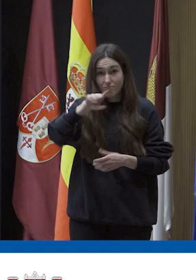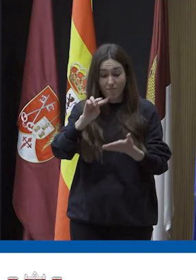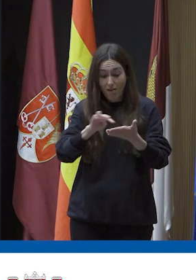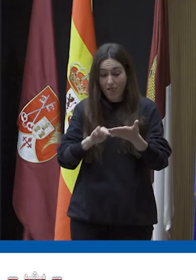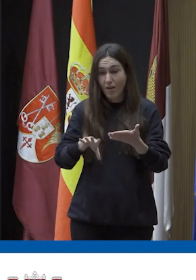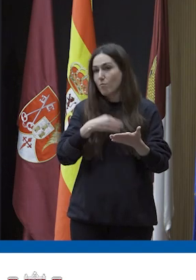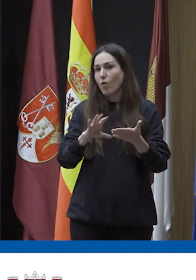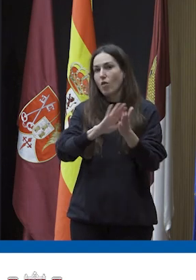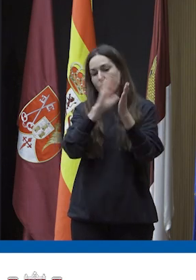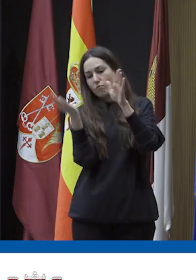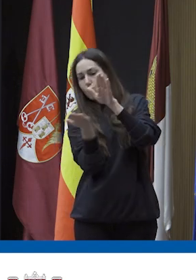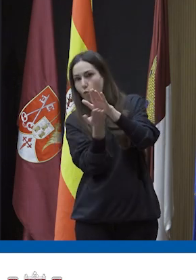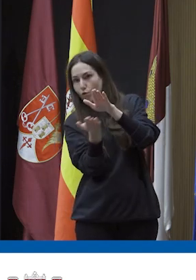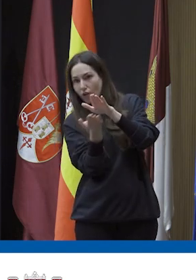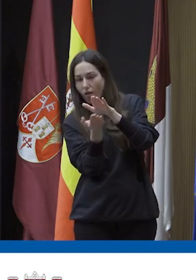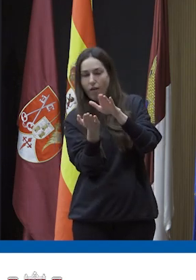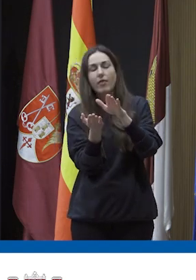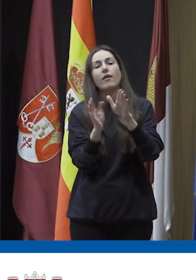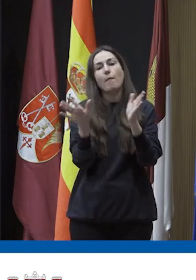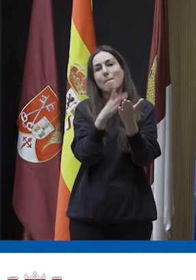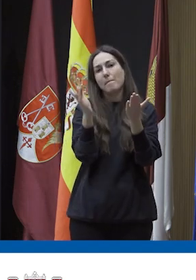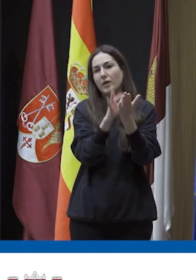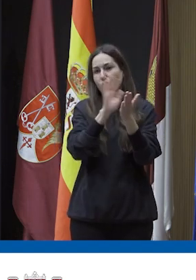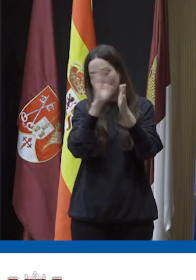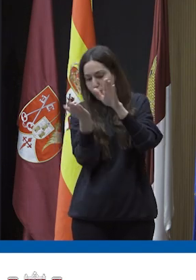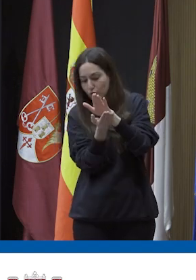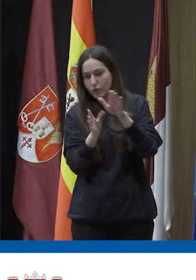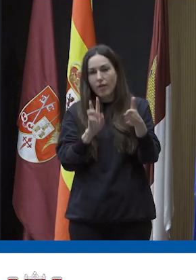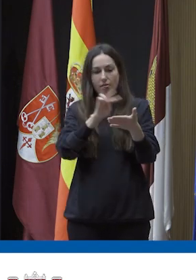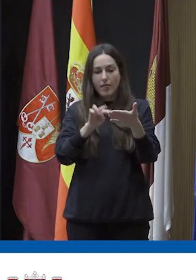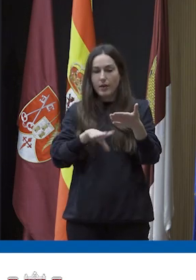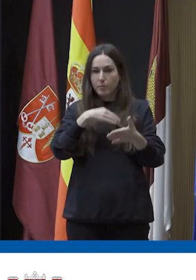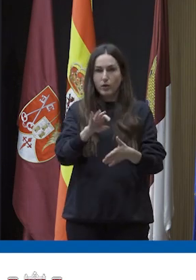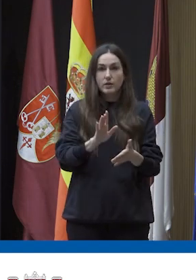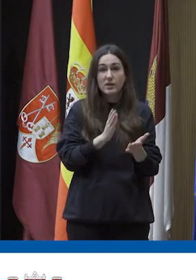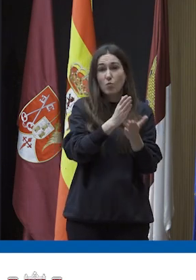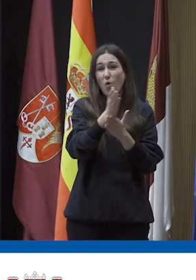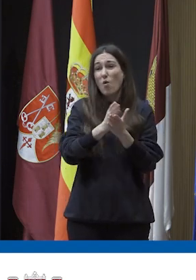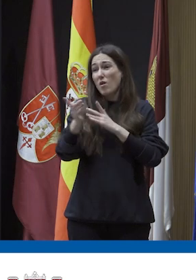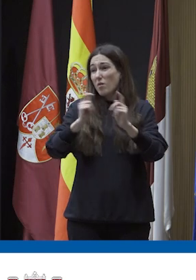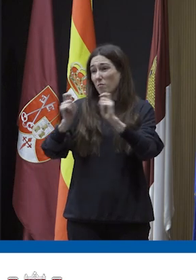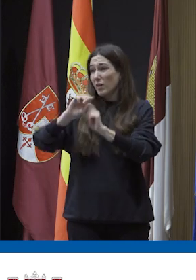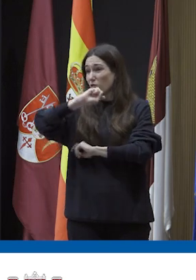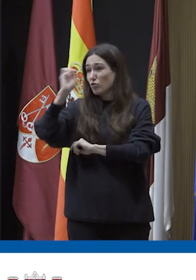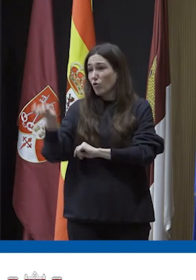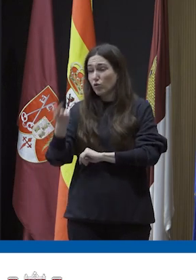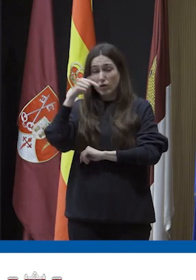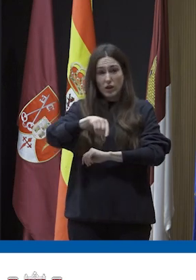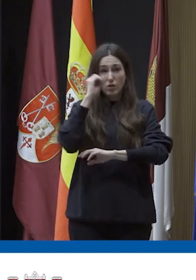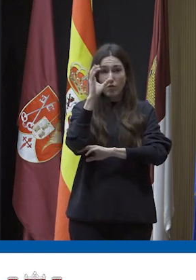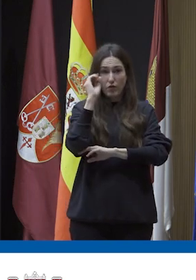la contraportada de este periódico, bueno, así como al resto de medios que se hacen eco de este ciclo